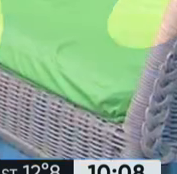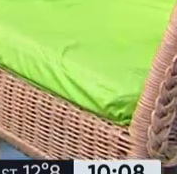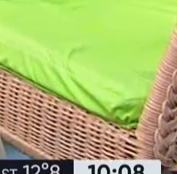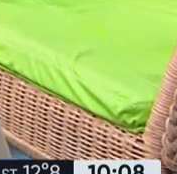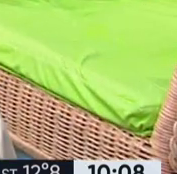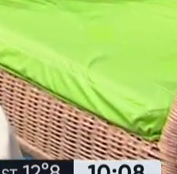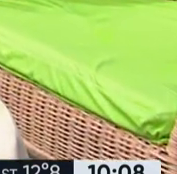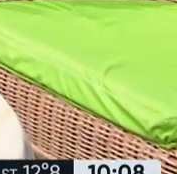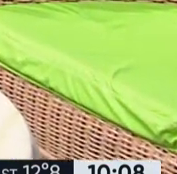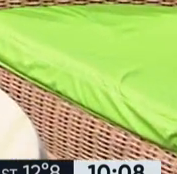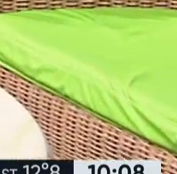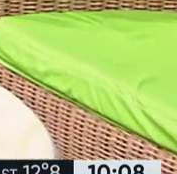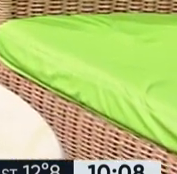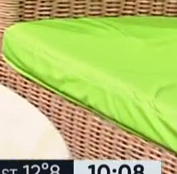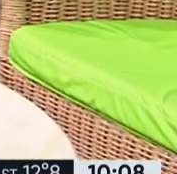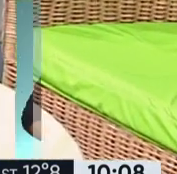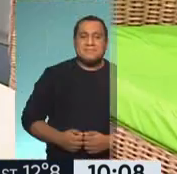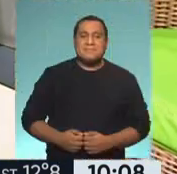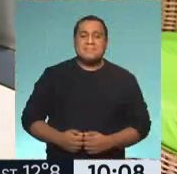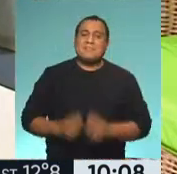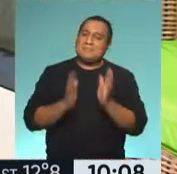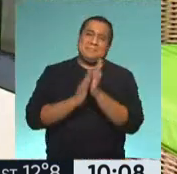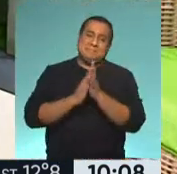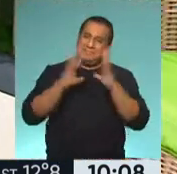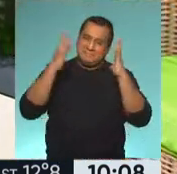Bravo, bravo, bravo, bravo, genio.